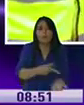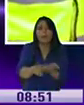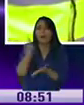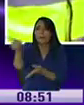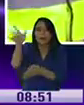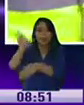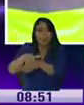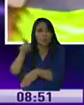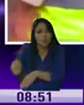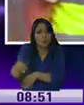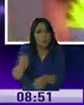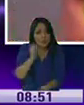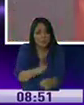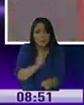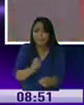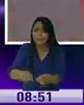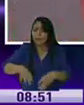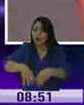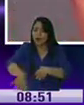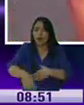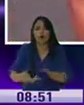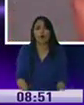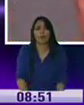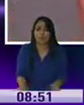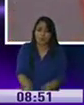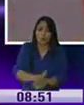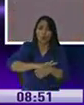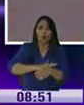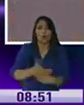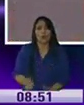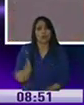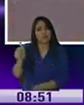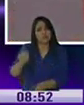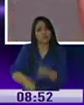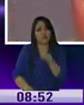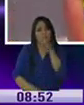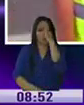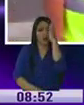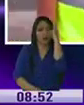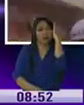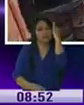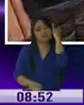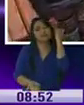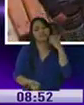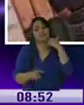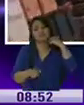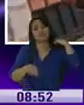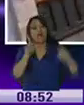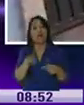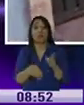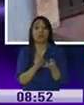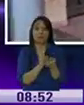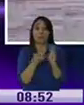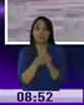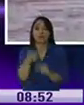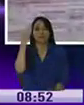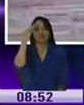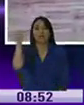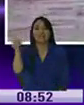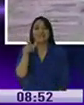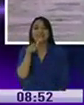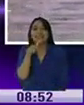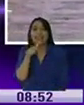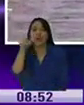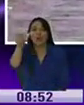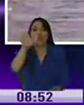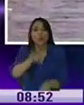utilizar las autoridades para poder bachar lo que dañaron los vecinos. Y muy seguramente habrá vecinos alrededor que sepan quién pero es el obvio, responsable